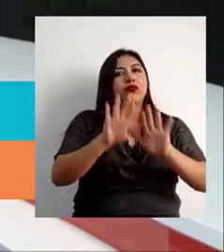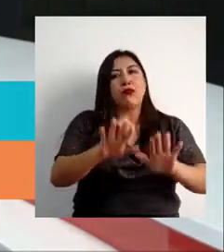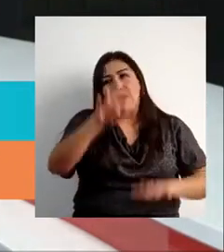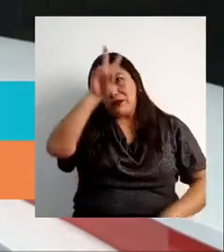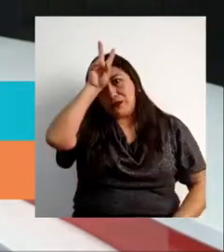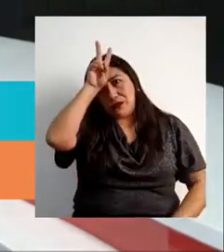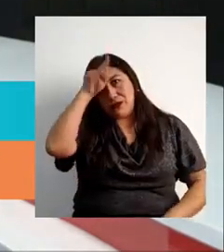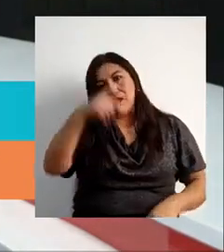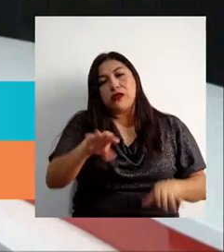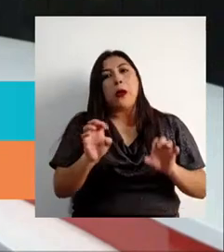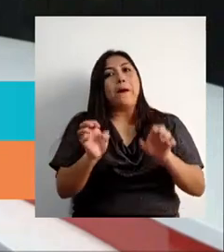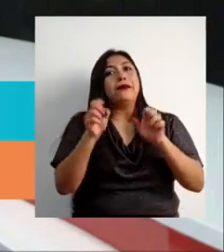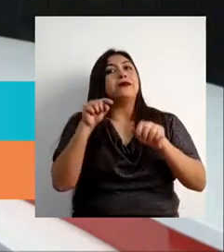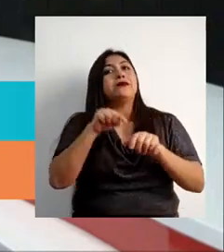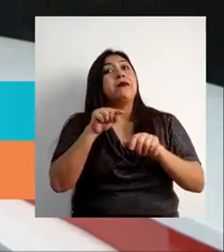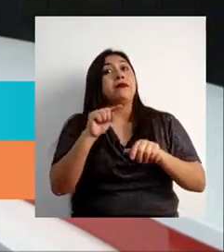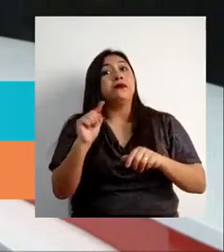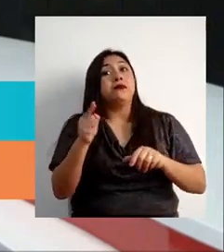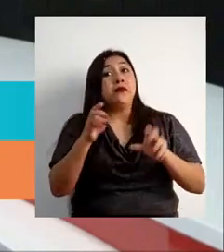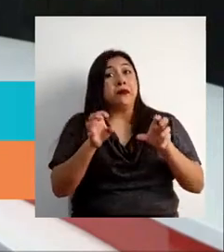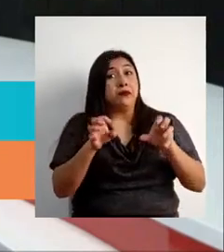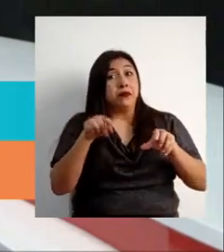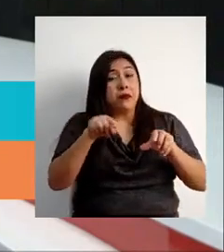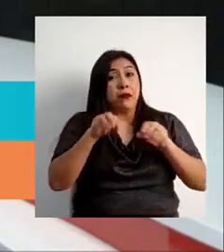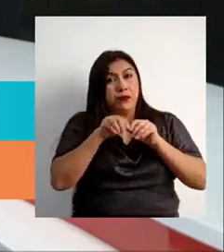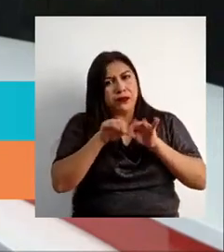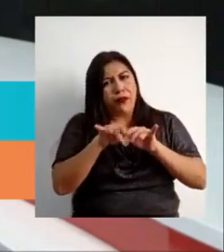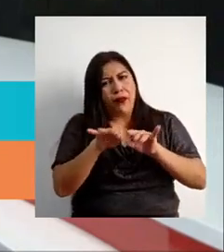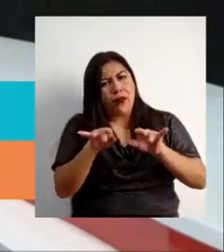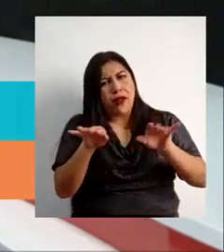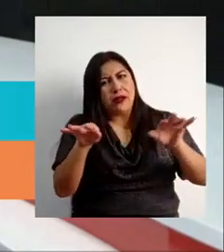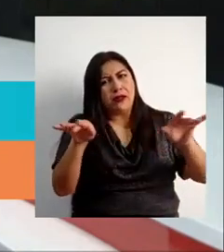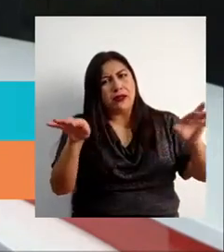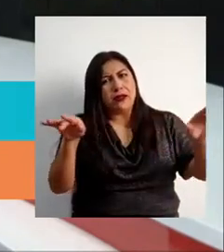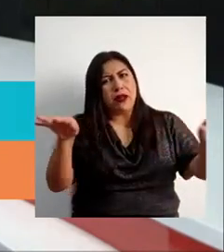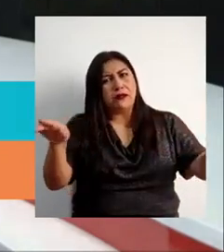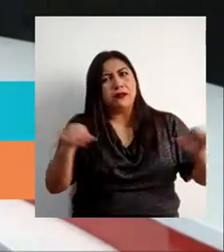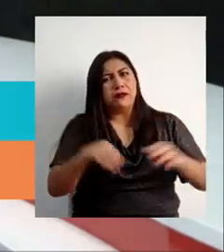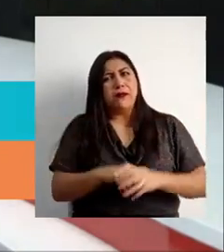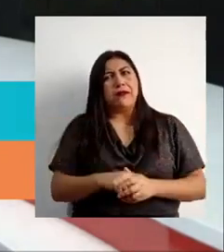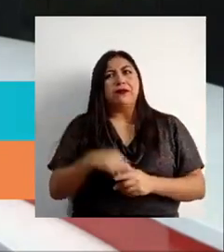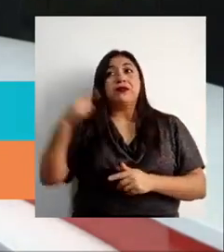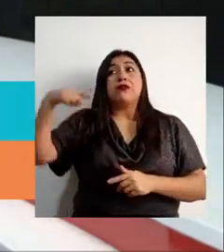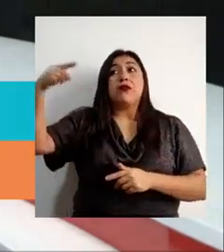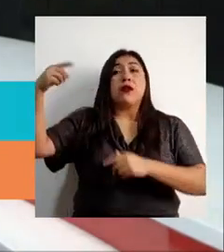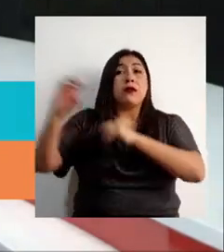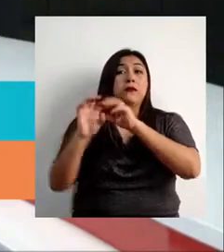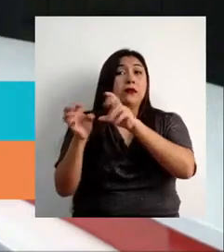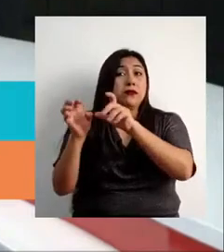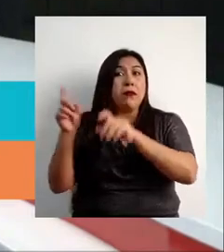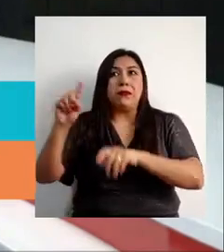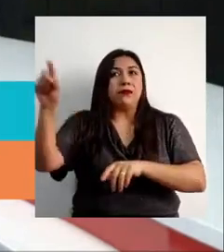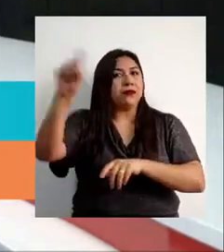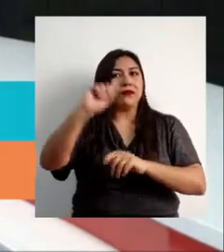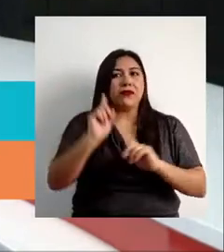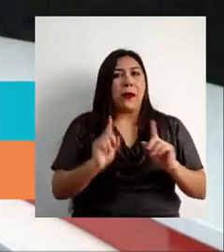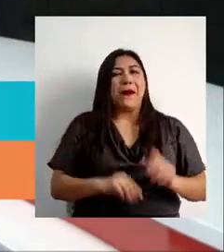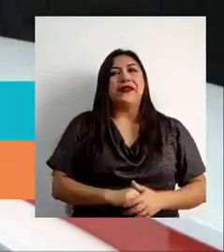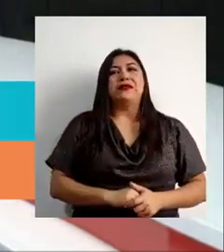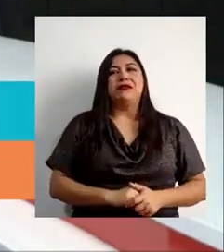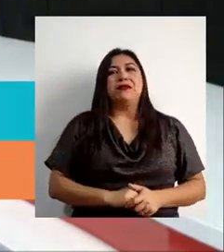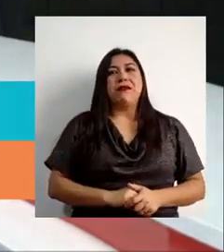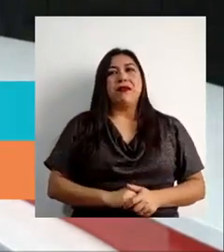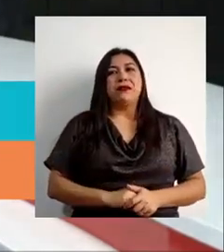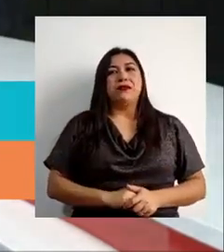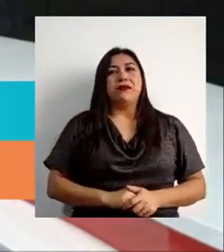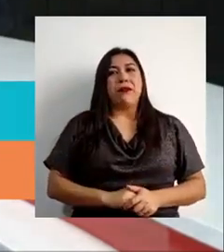radio, Enrique. Donde llega, donde las demás no llegan, ¿no? Ok, muy bien. Creo que